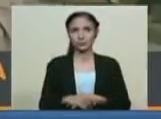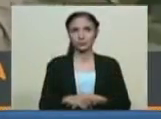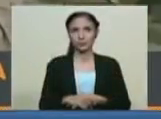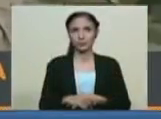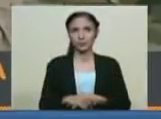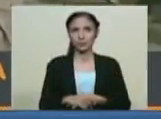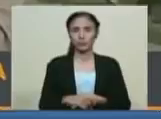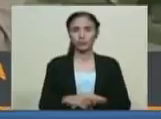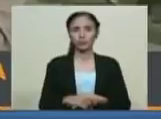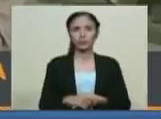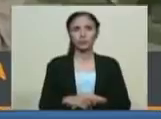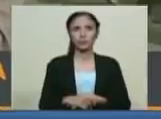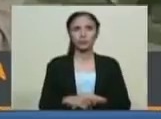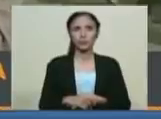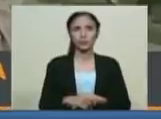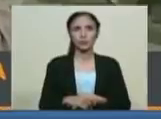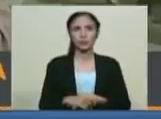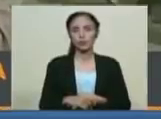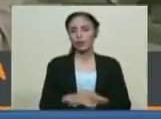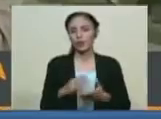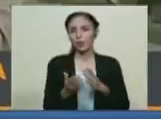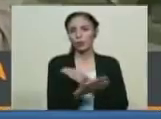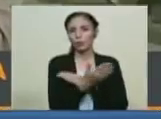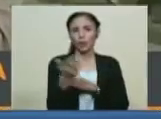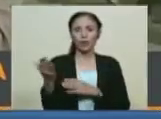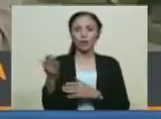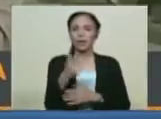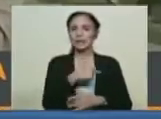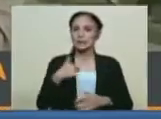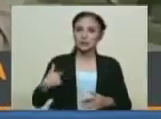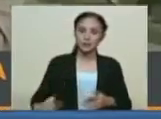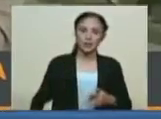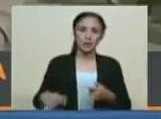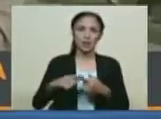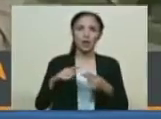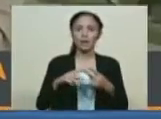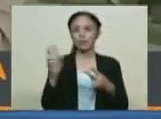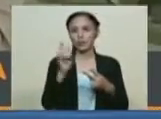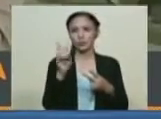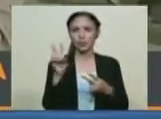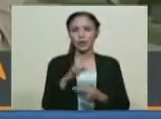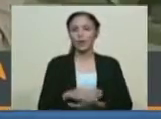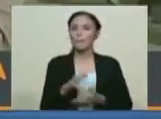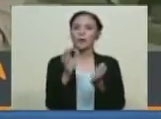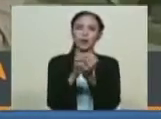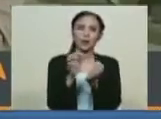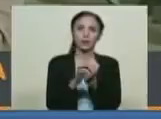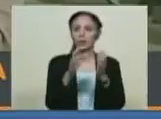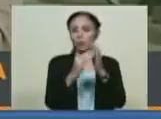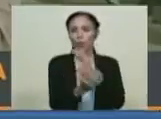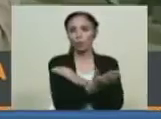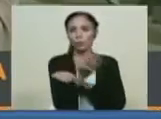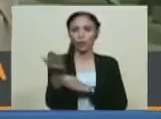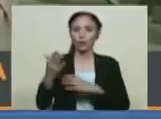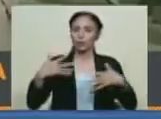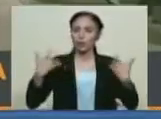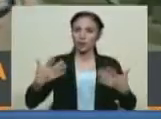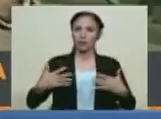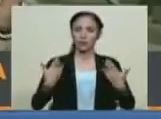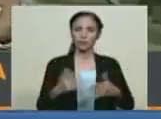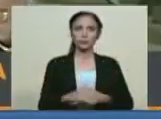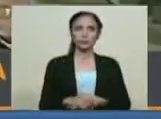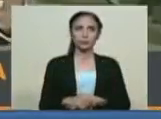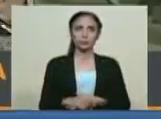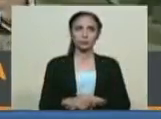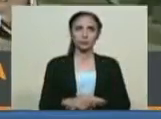con todos ustedes, compañeros de la China, de Venezuela, de Margarita, ¿no? Con todo el gran polo